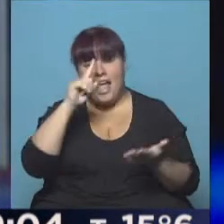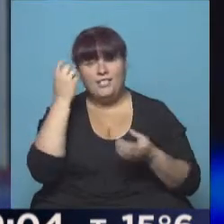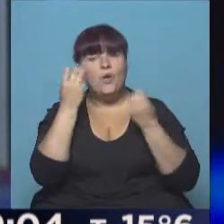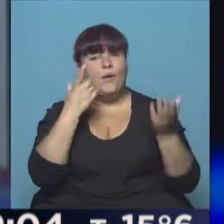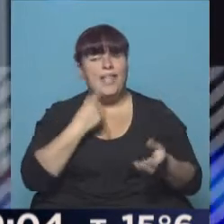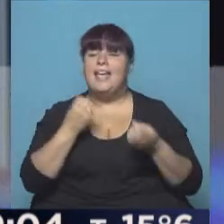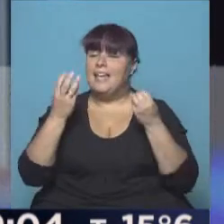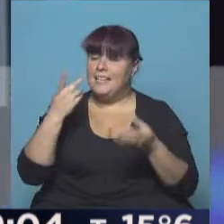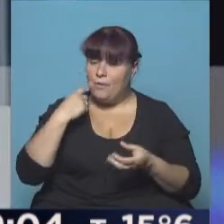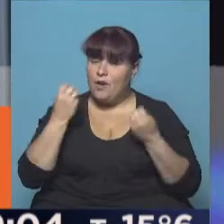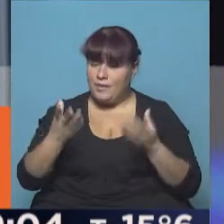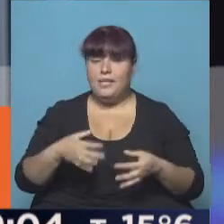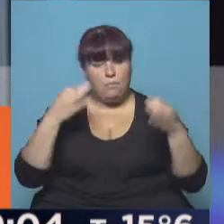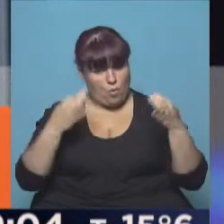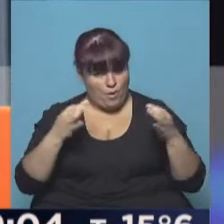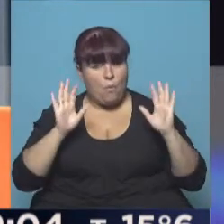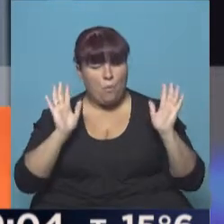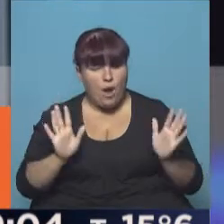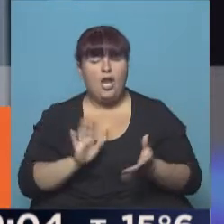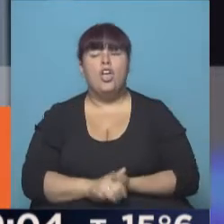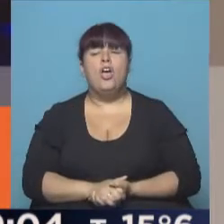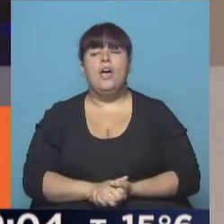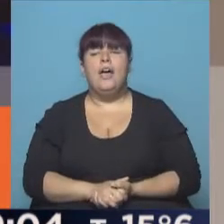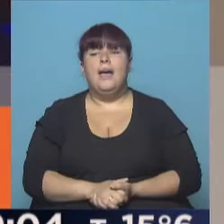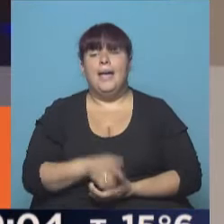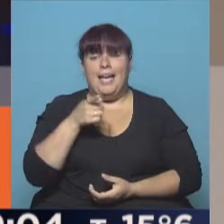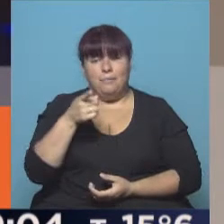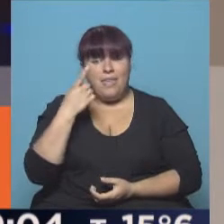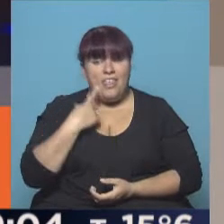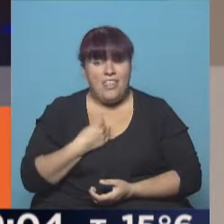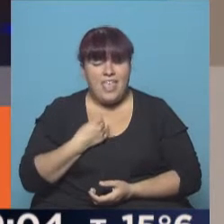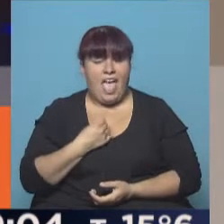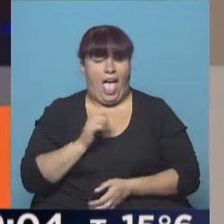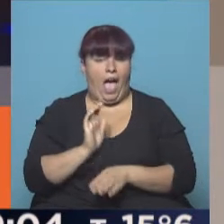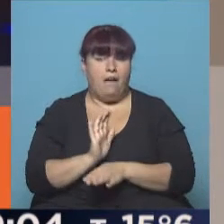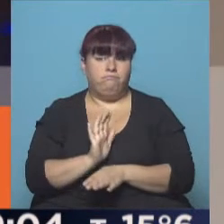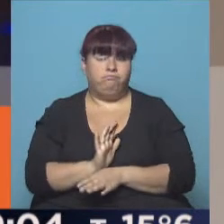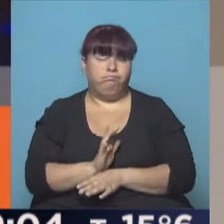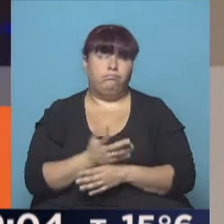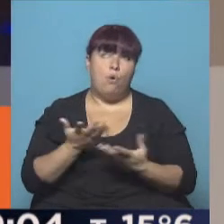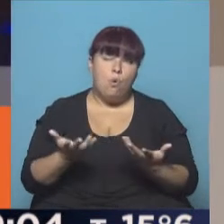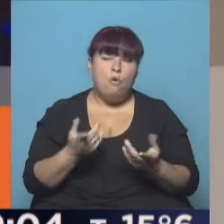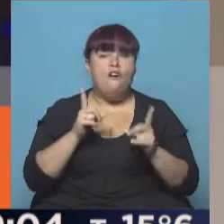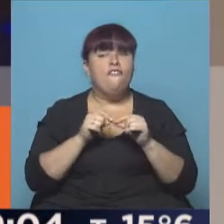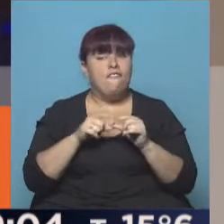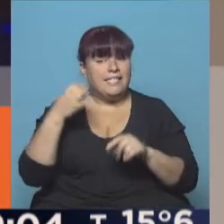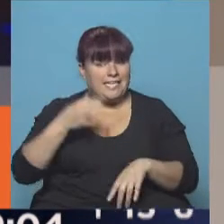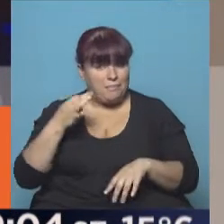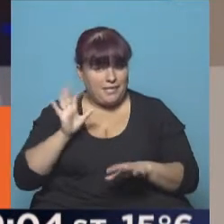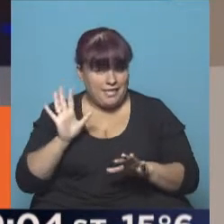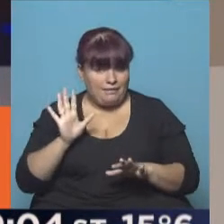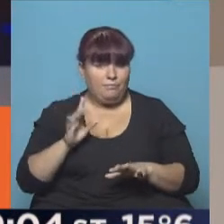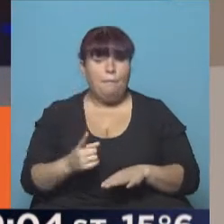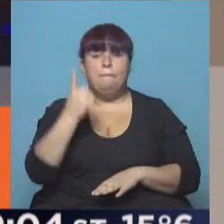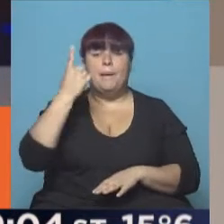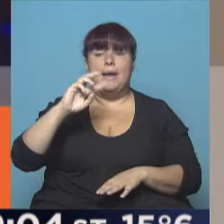buen día. ¿Qué tal? Buen día, Fernando. ¿Cómo estás? Bien, muy bien. Bueno, ese día fue, una fecha muy particular. No solo el